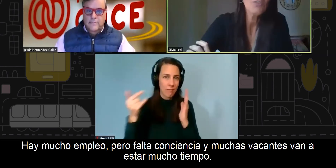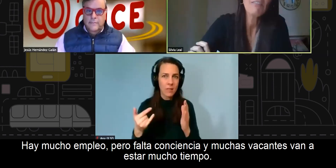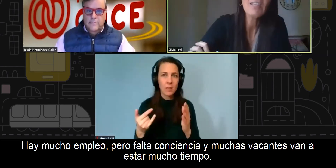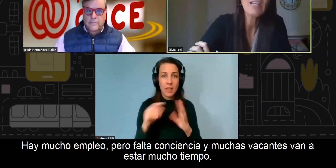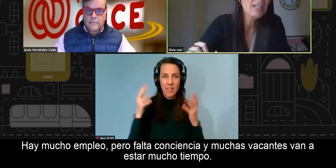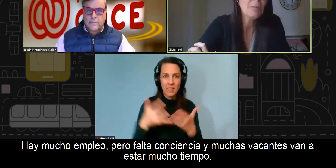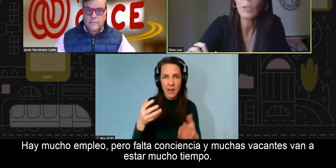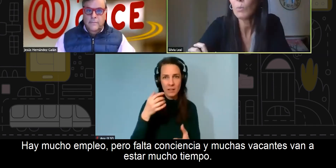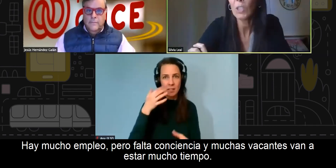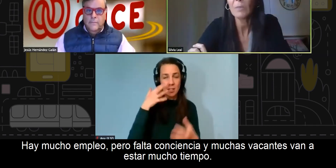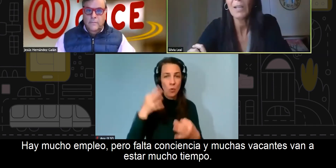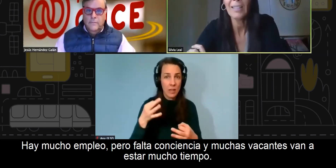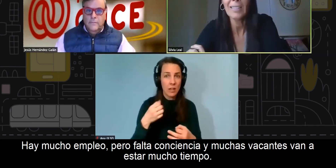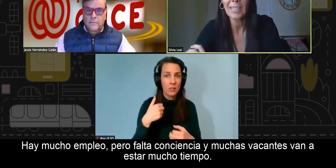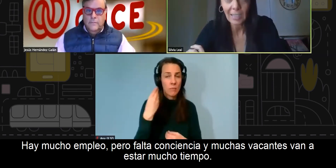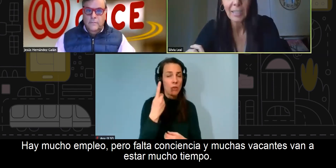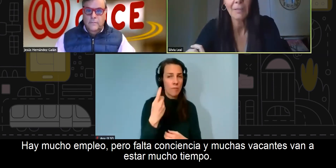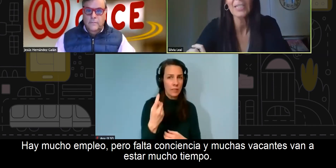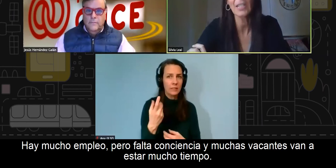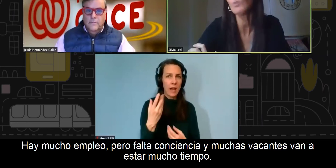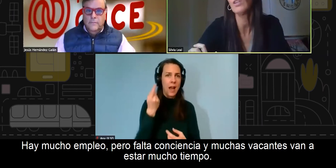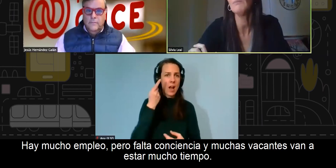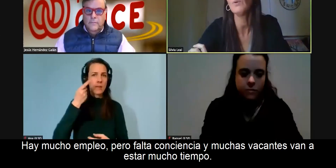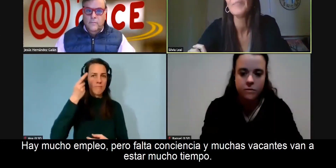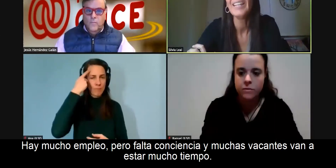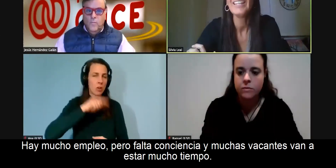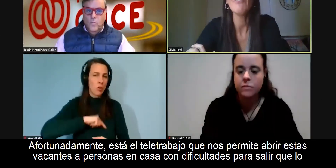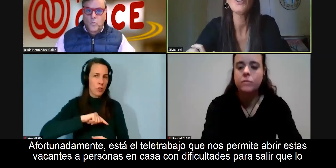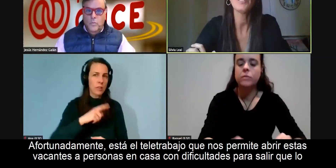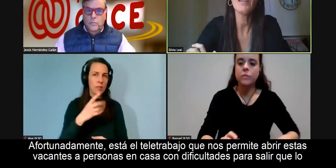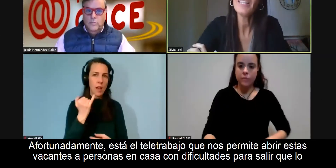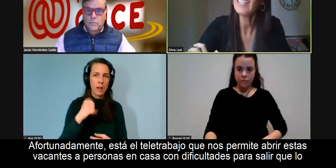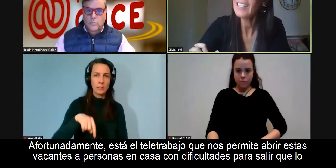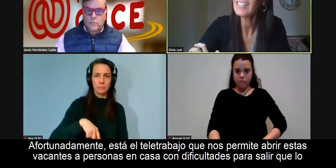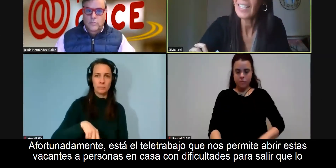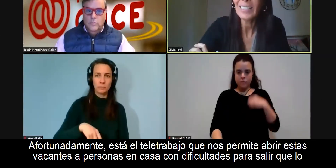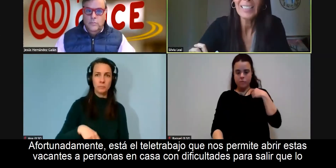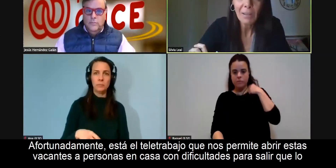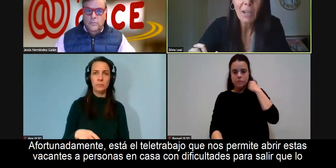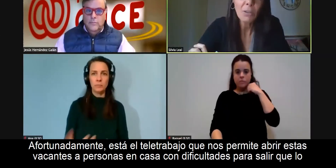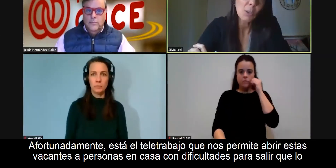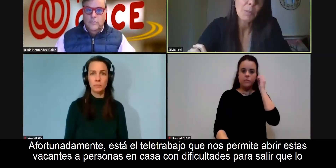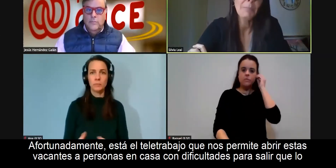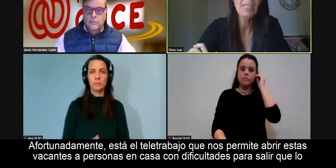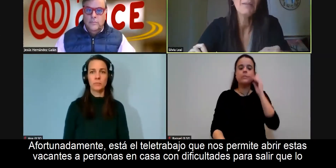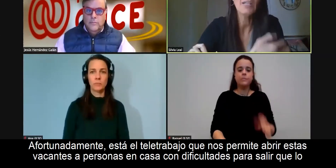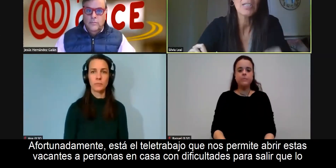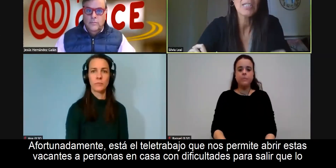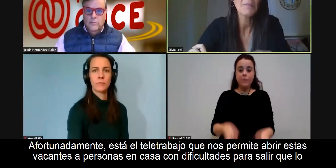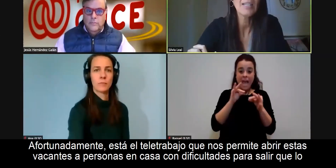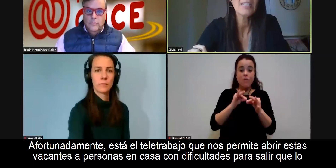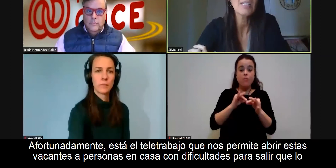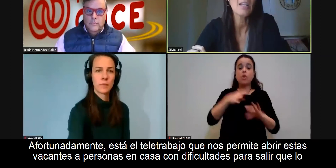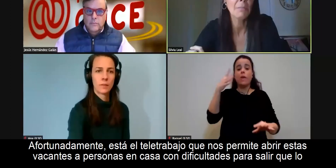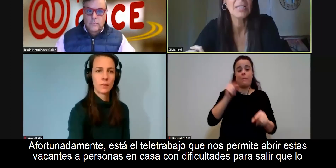falta conciencia y, bueno, pues muchas vacantes están y van a estar mucho tiempo. Y afortunadamente ahí está el teletrabajo que nos permite abrir todas